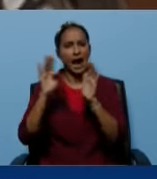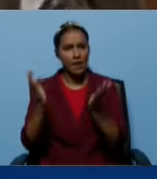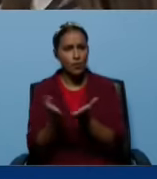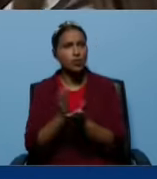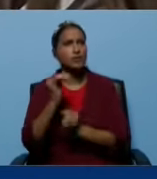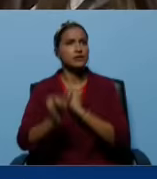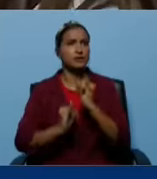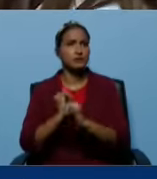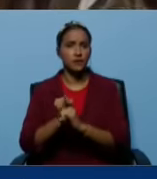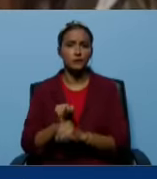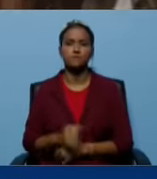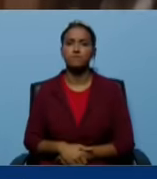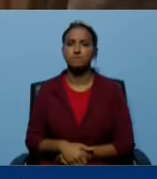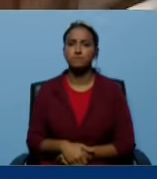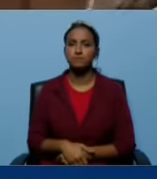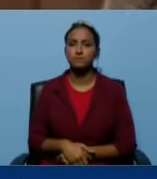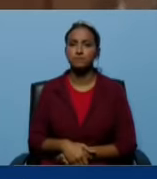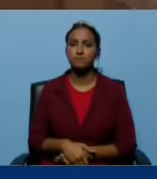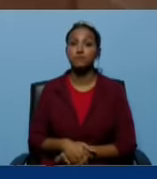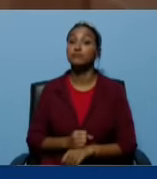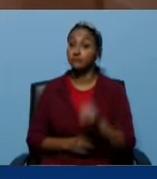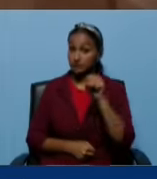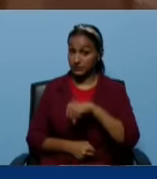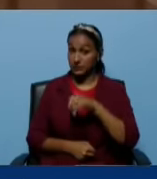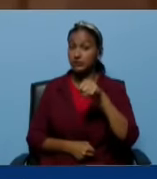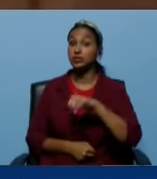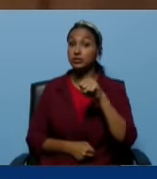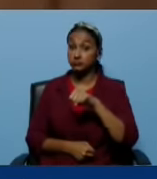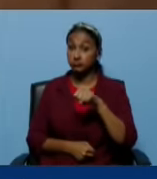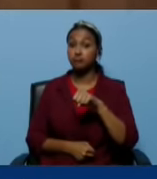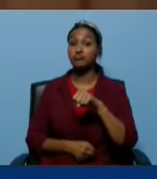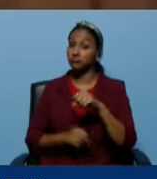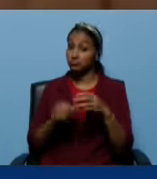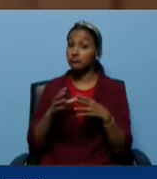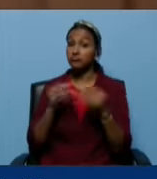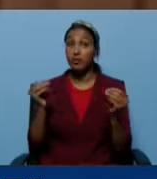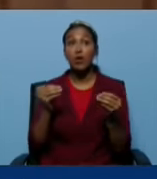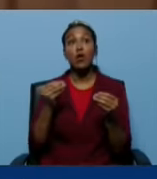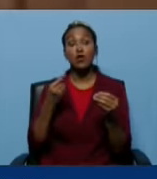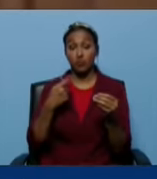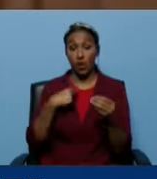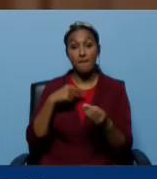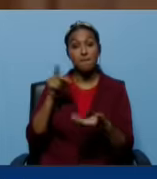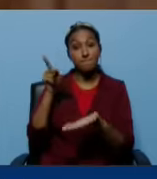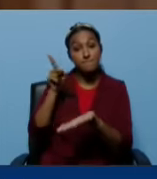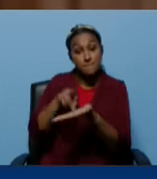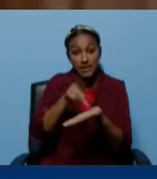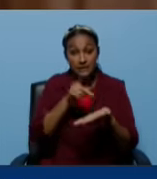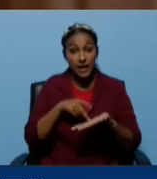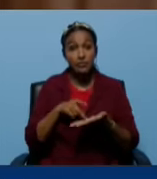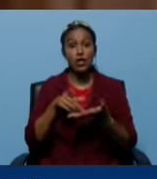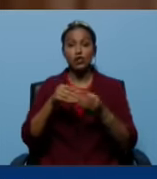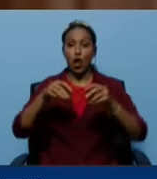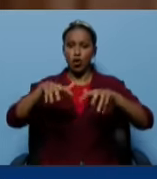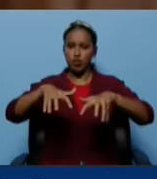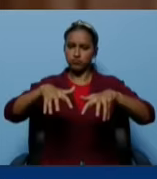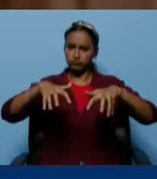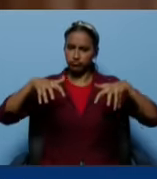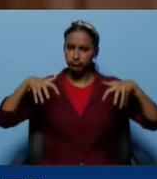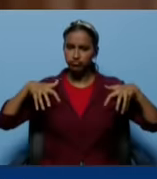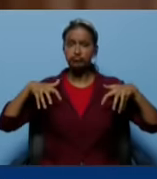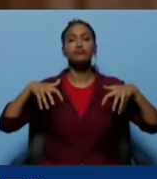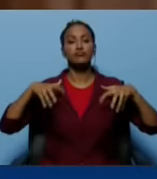internacional. Definitivamente, de ahí la importancia de que estén presentes en este acto, hayan estado presentes con nosotros el